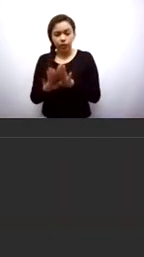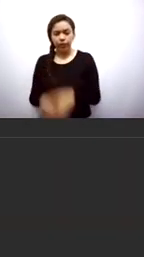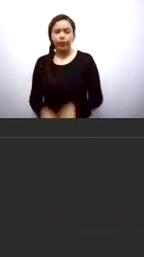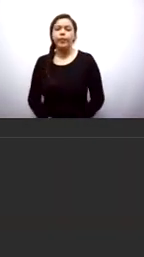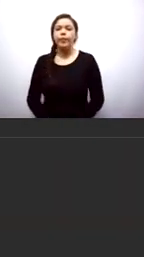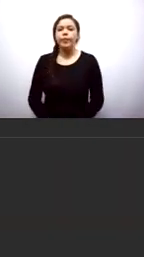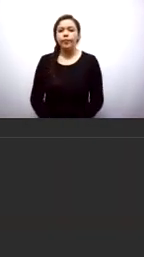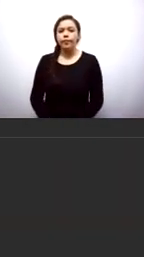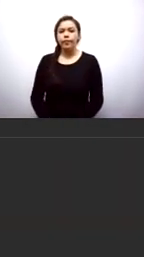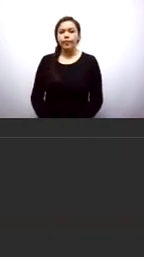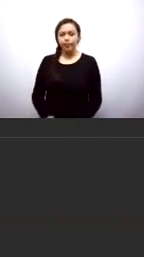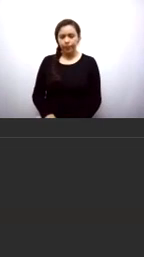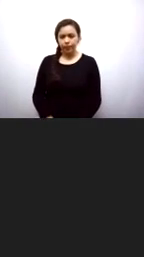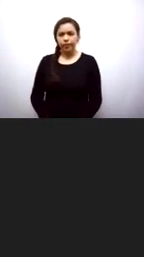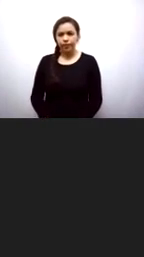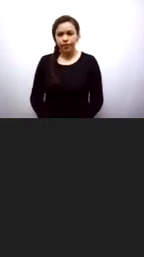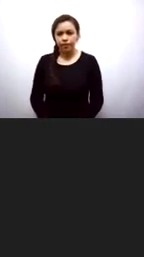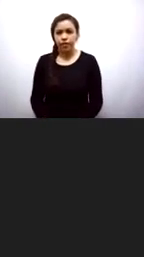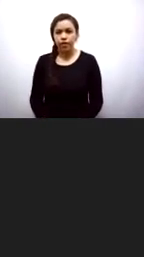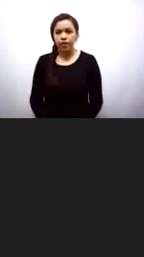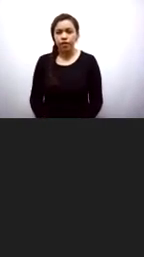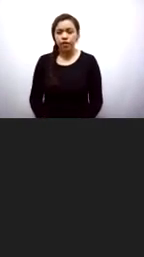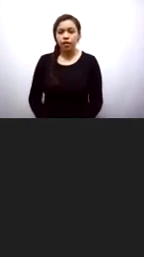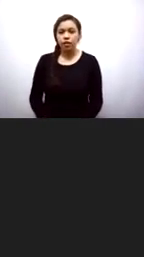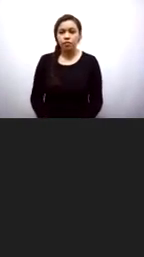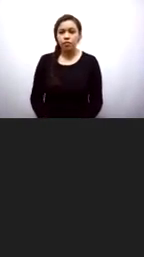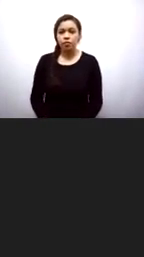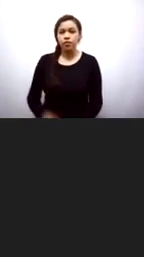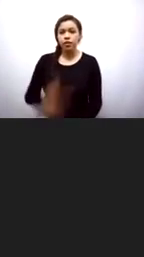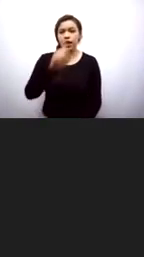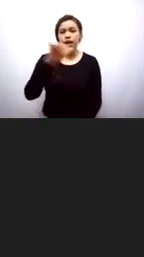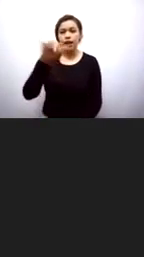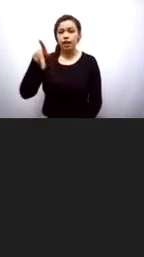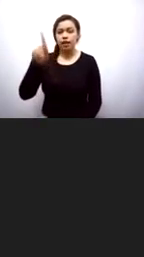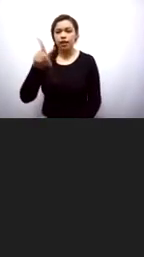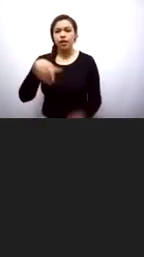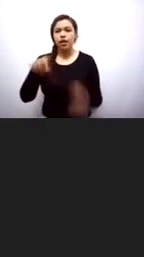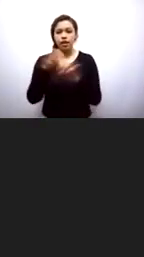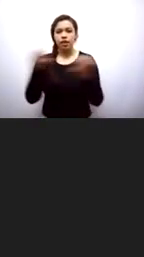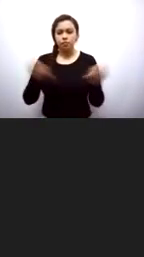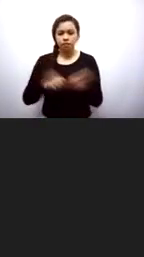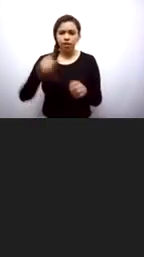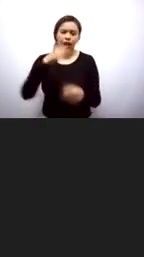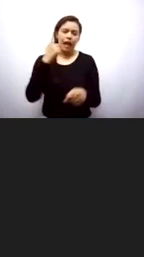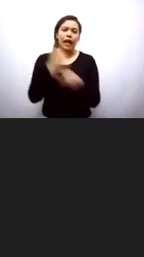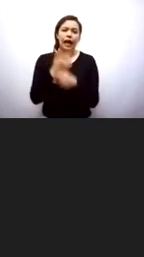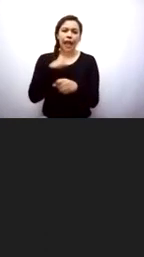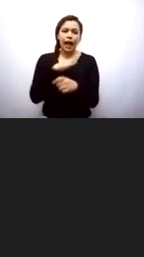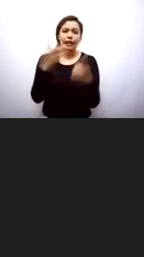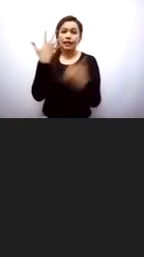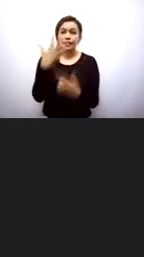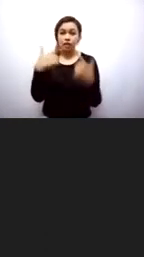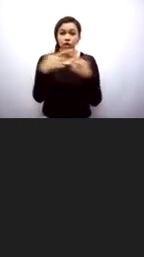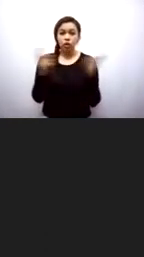Aquí vámonos a ir directamente al link de equipos y aquí ustedes ya se van a dar cuenta que tengo pues 5 grupos de